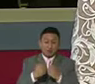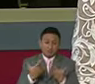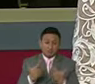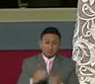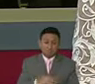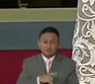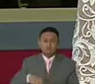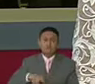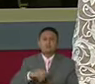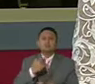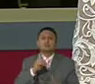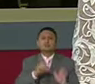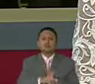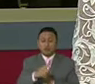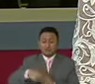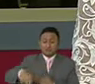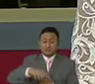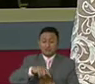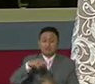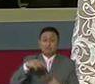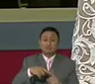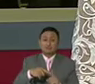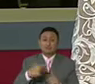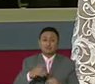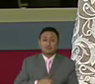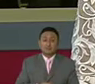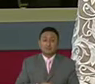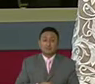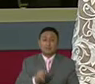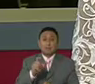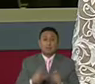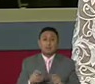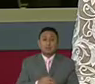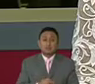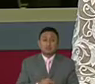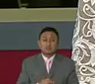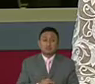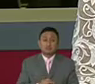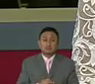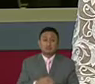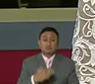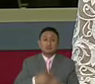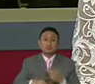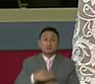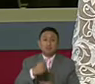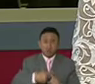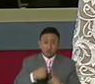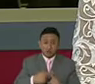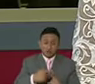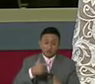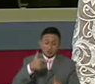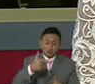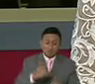personas quienes lo acusaban de presuntamente asaltar a mano armada a uno de los comerciantes de un mercado de la